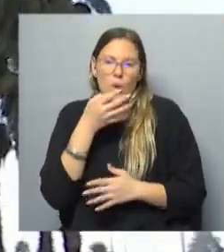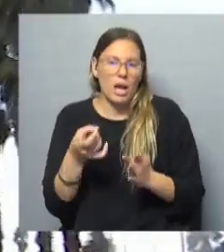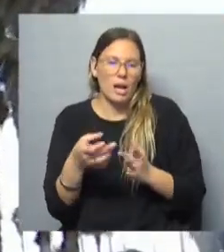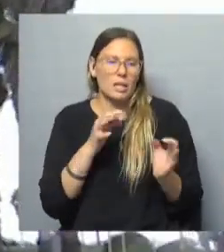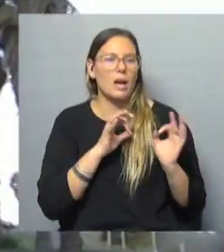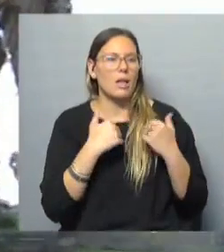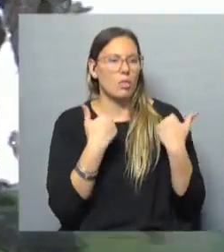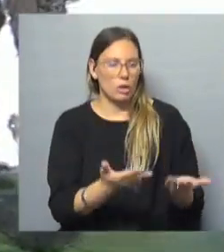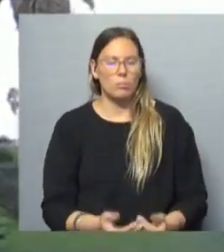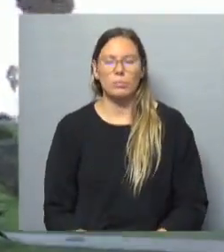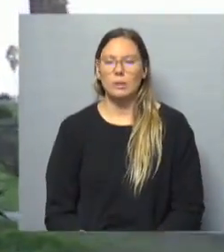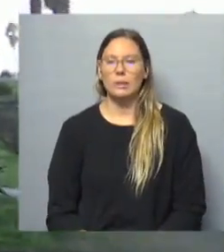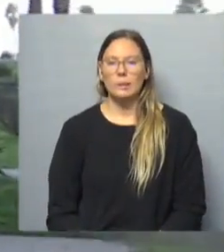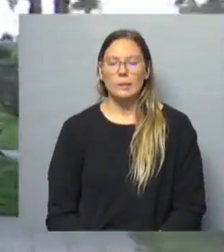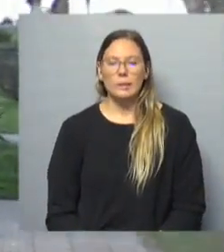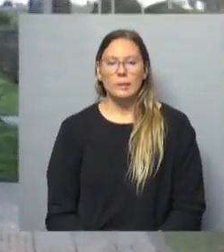llega.